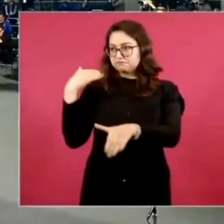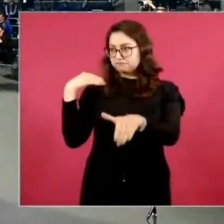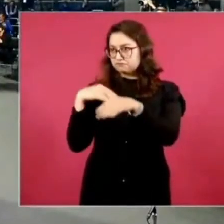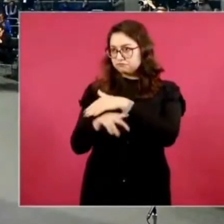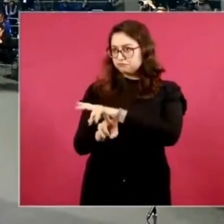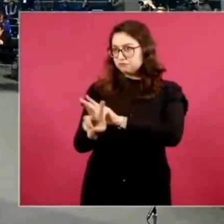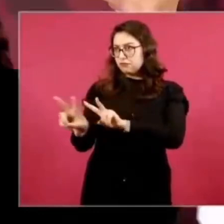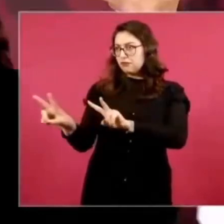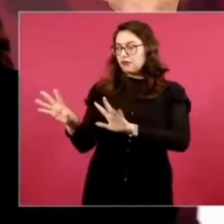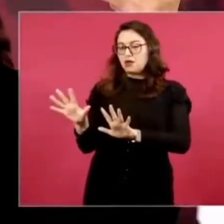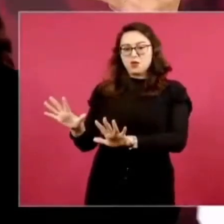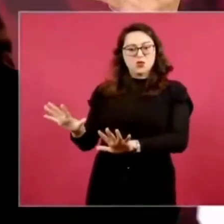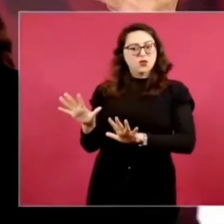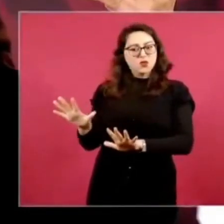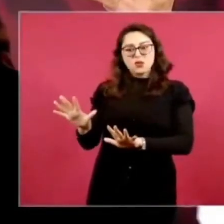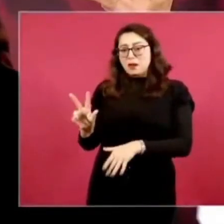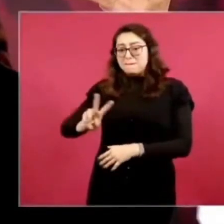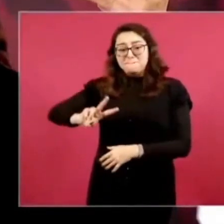obra